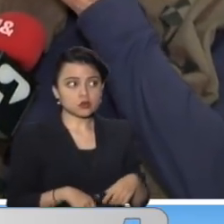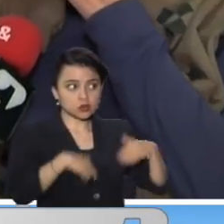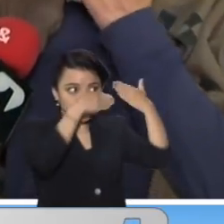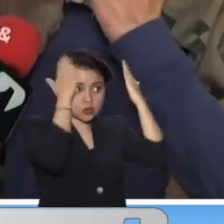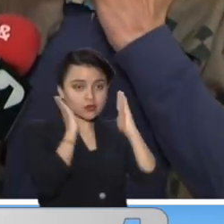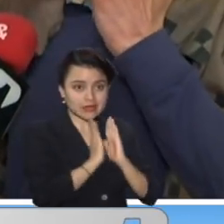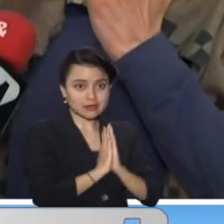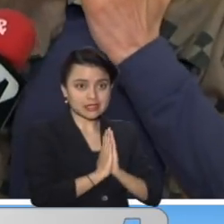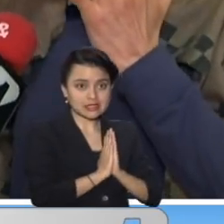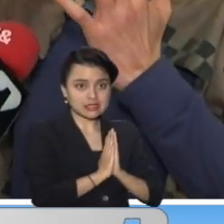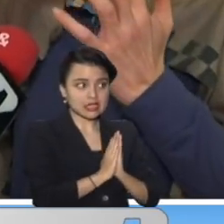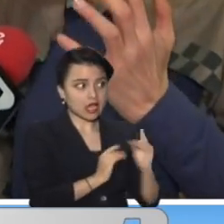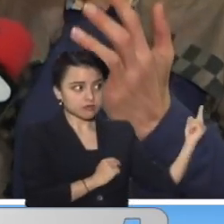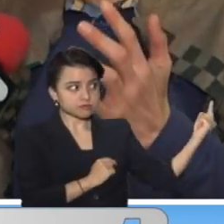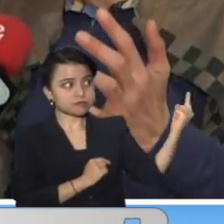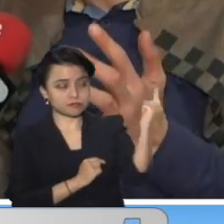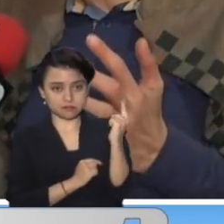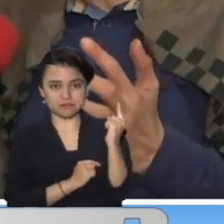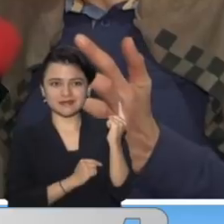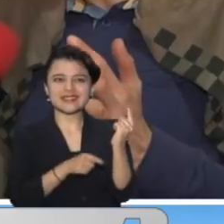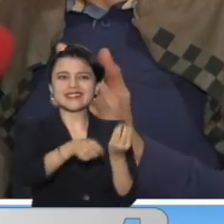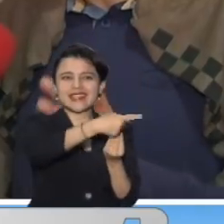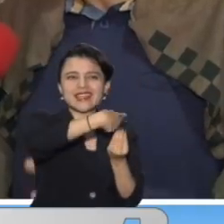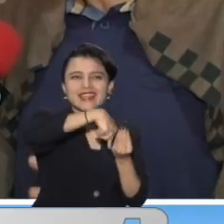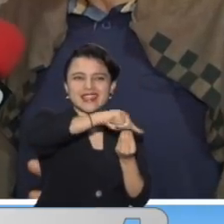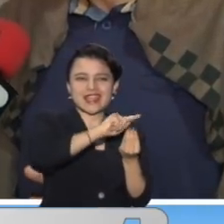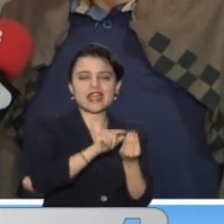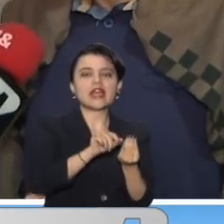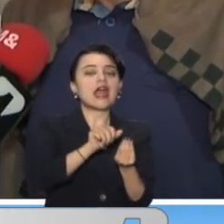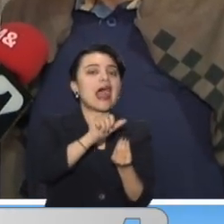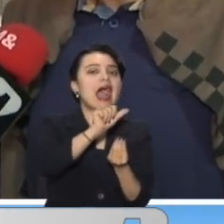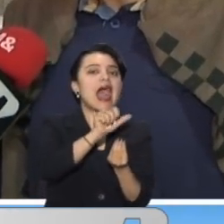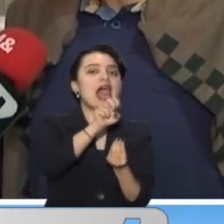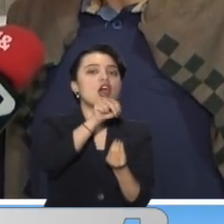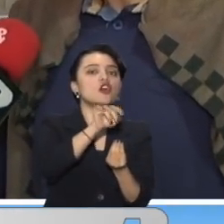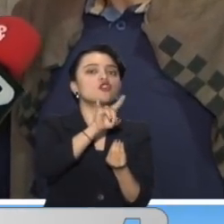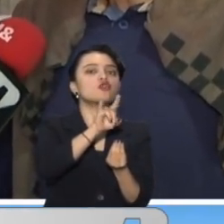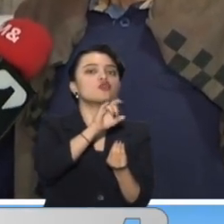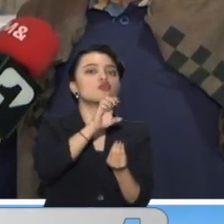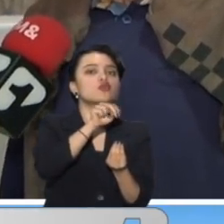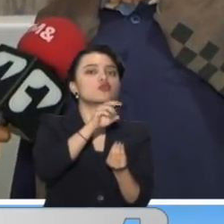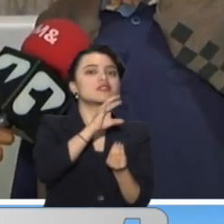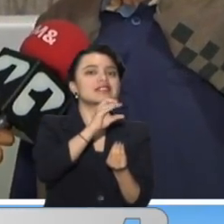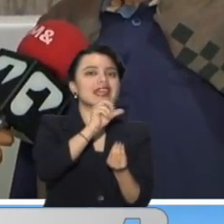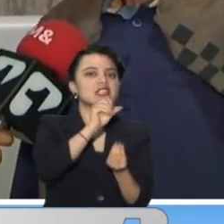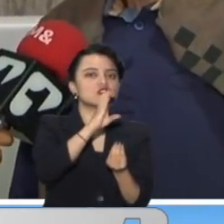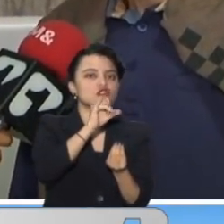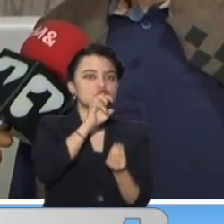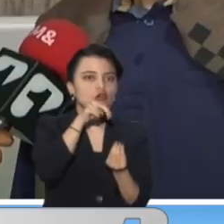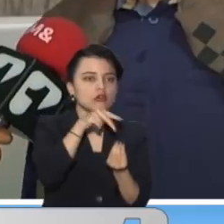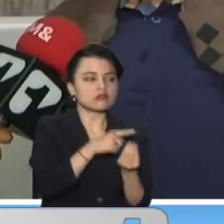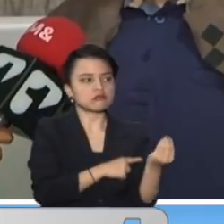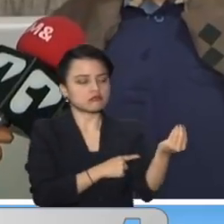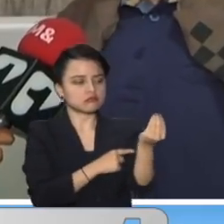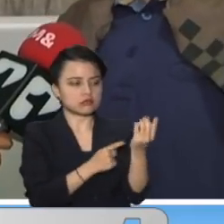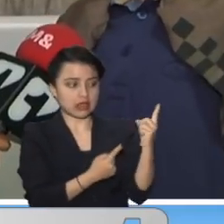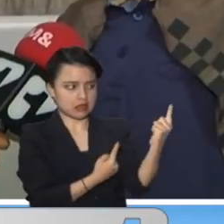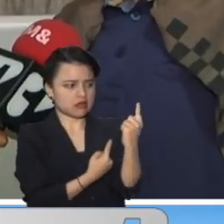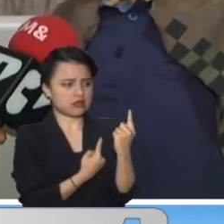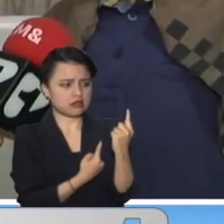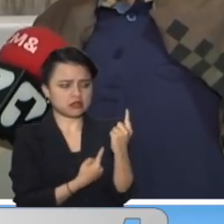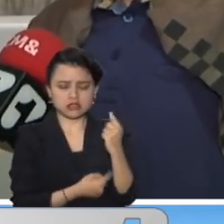Una hermanita de las hermanitas de la Anunciación, ¿sí?, del convento, se enteró de mi